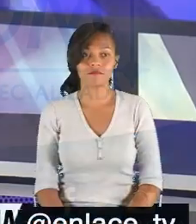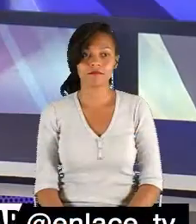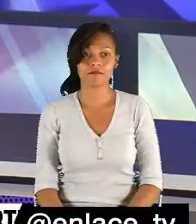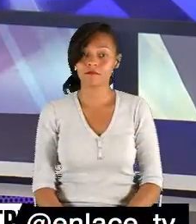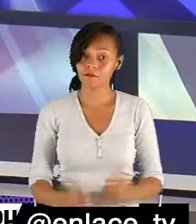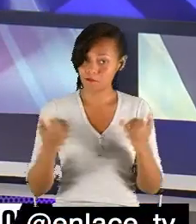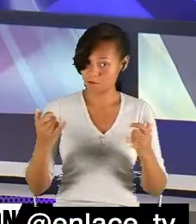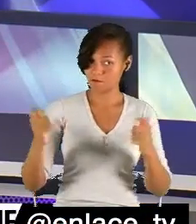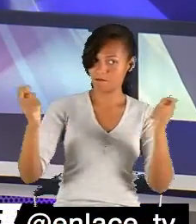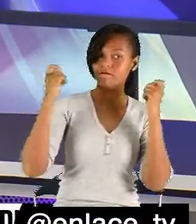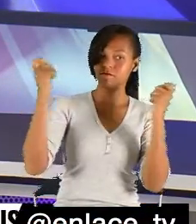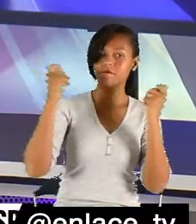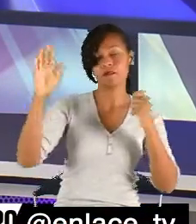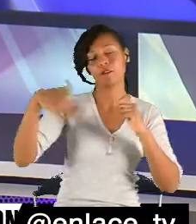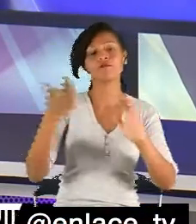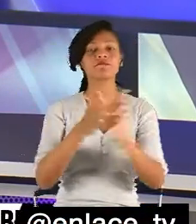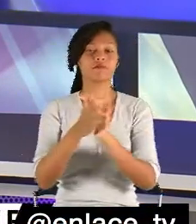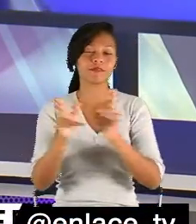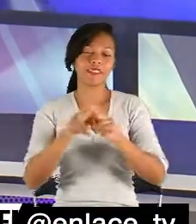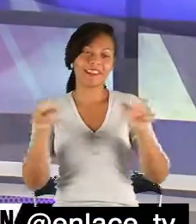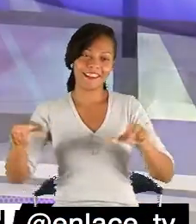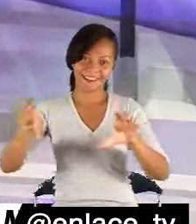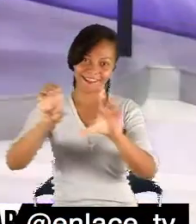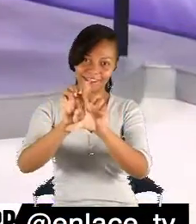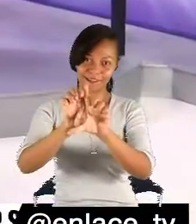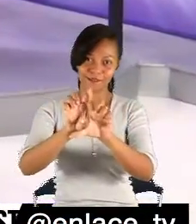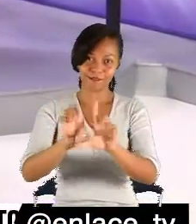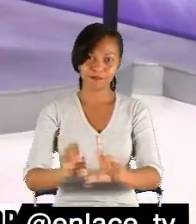regresamos con más información en las noticias